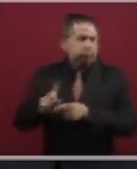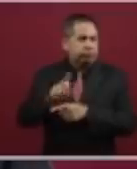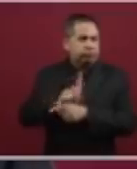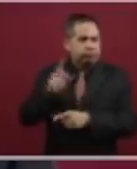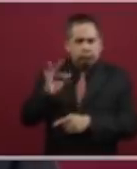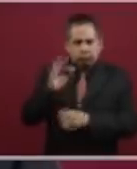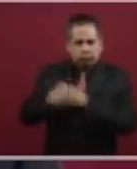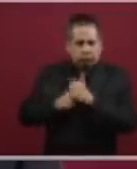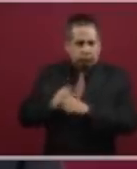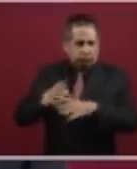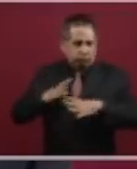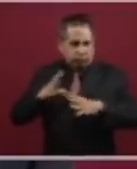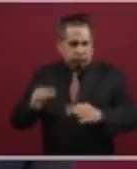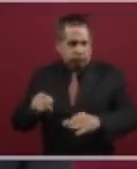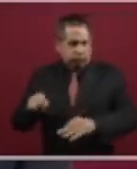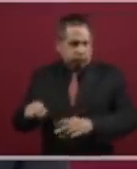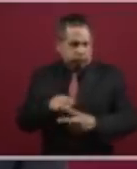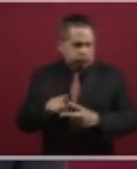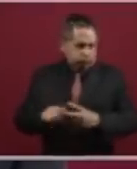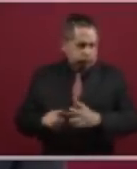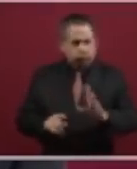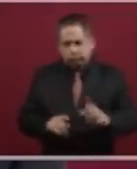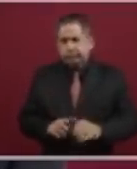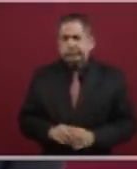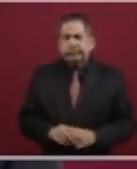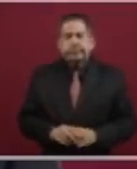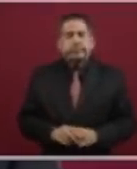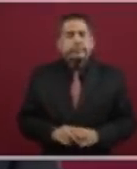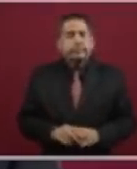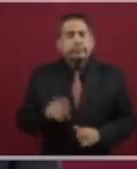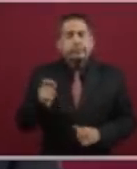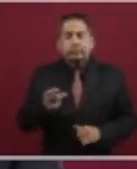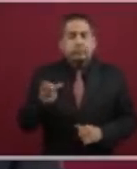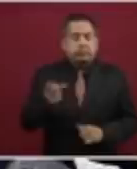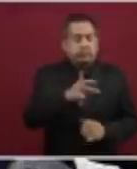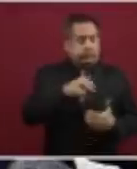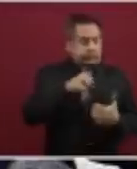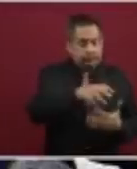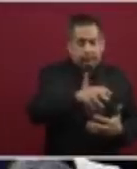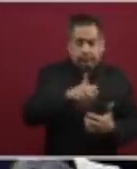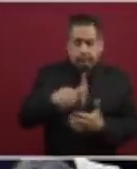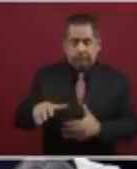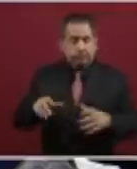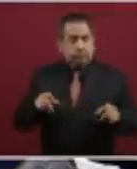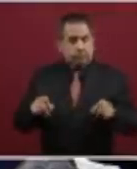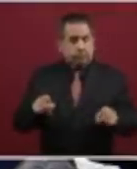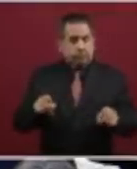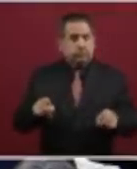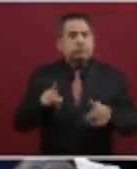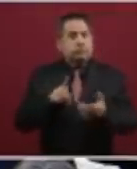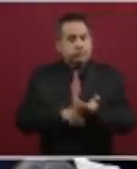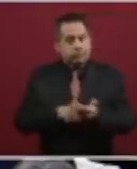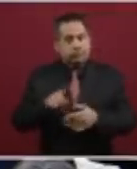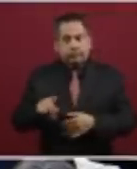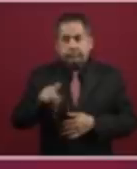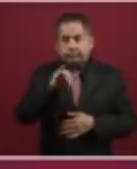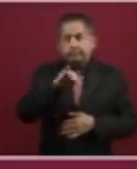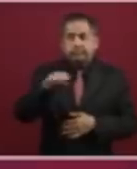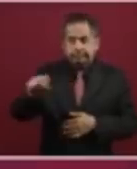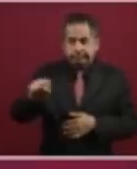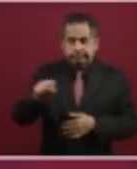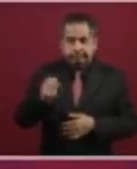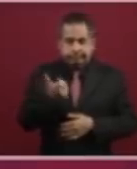años. Entonces, son fondos que maneja el Seguro